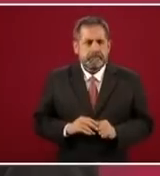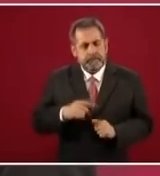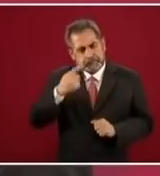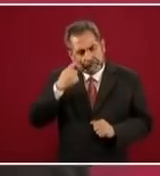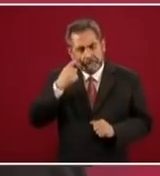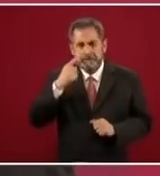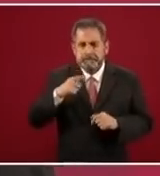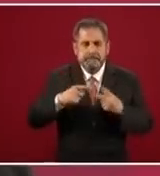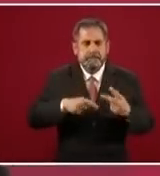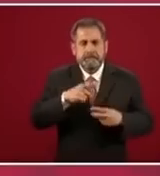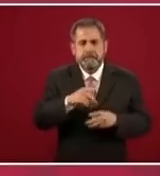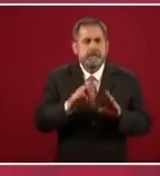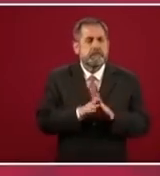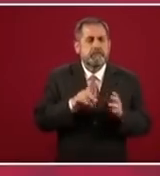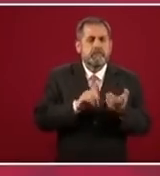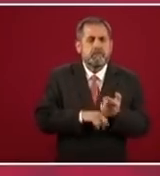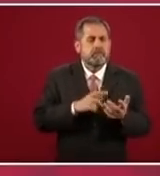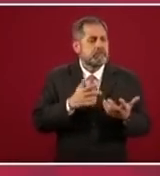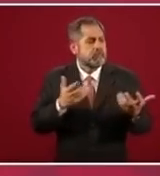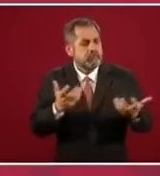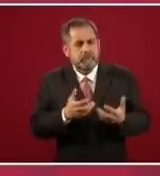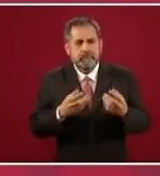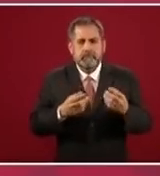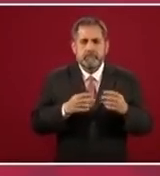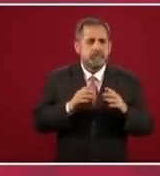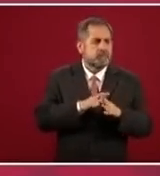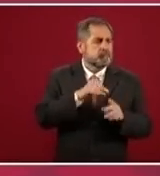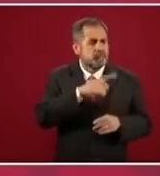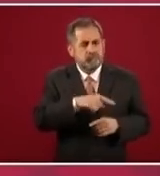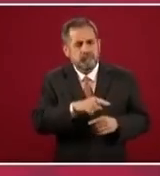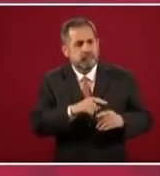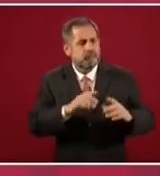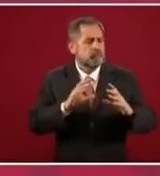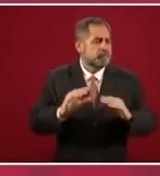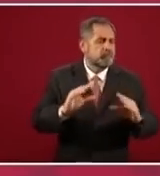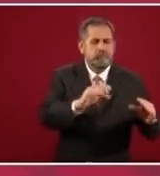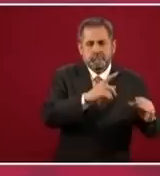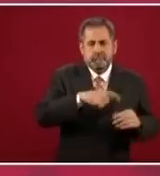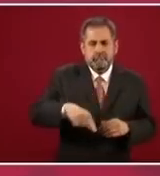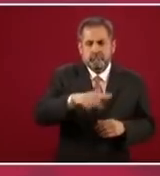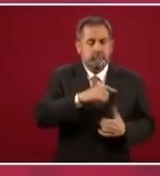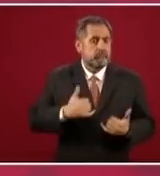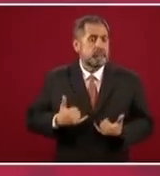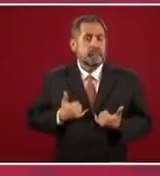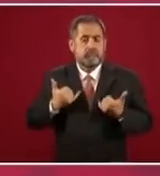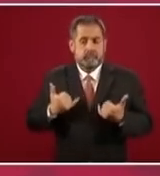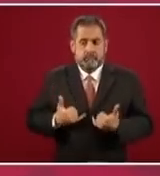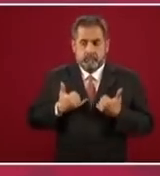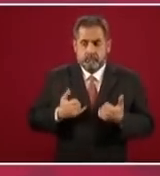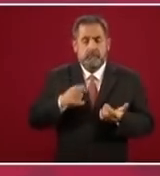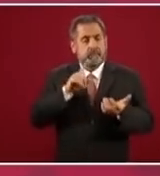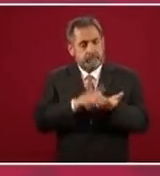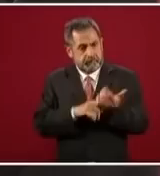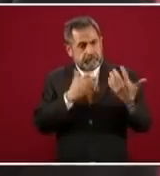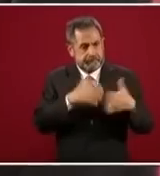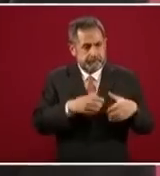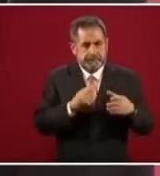constatar cómo se están formando, cómo se están capacitando los jóvenes en las